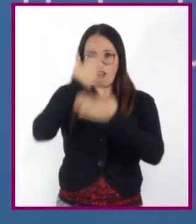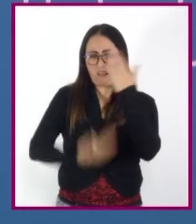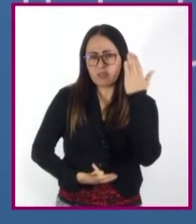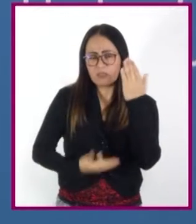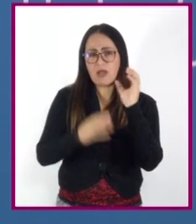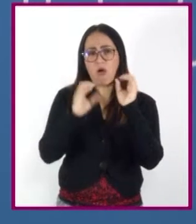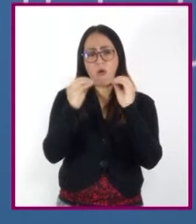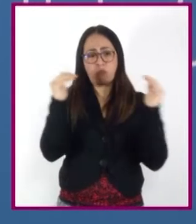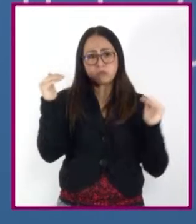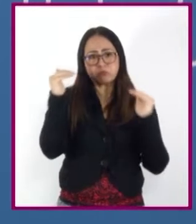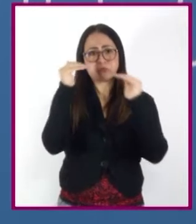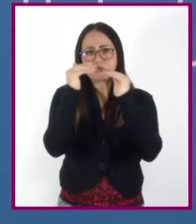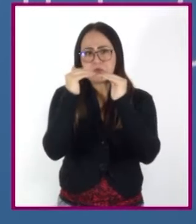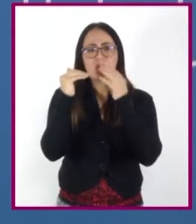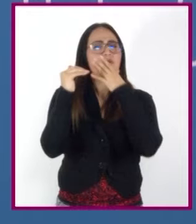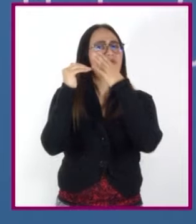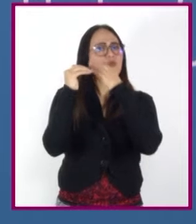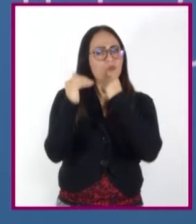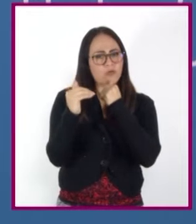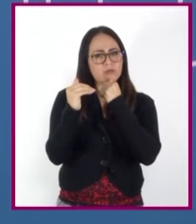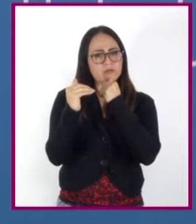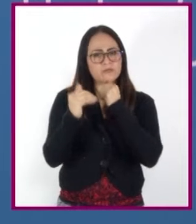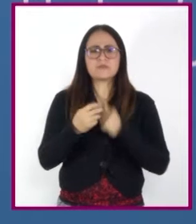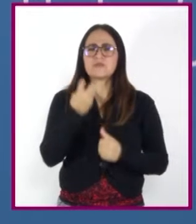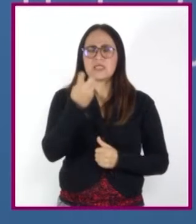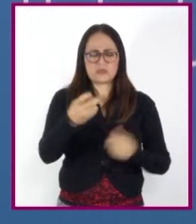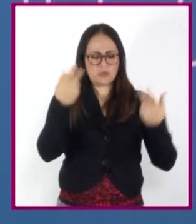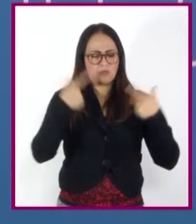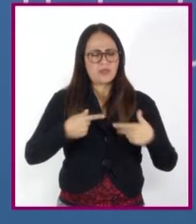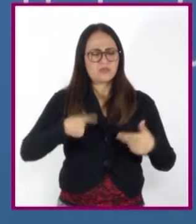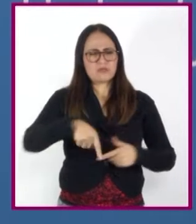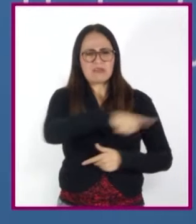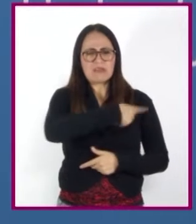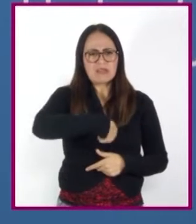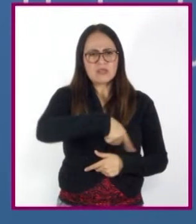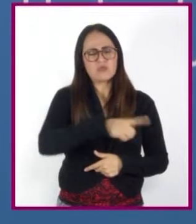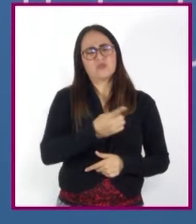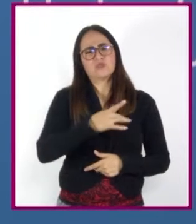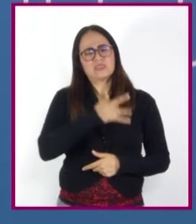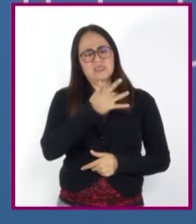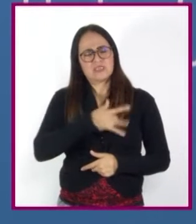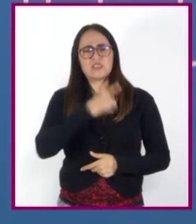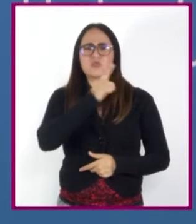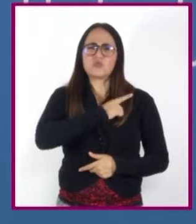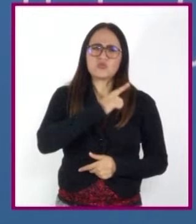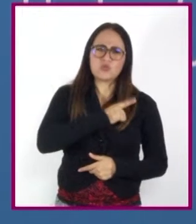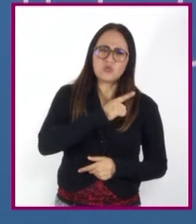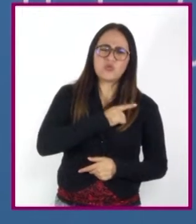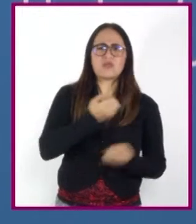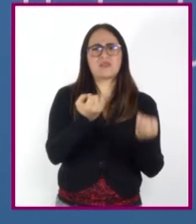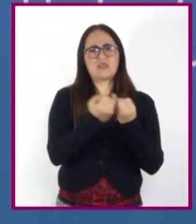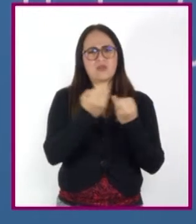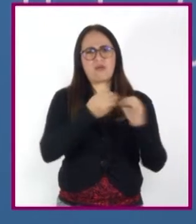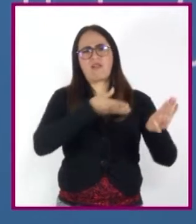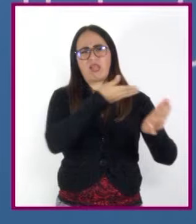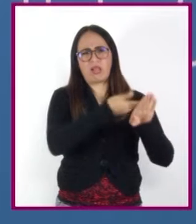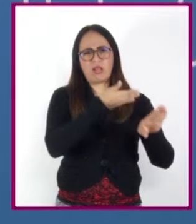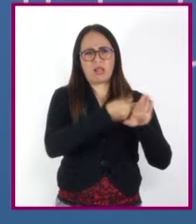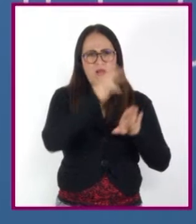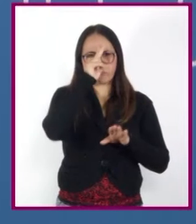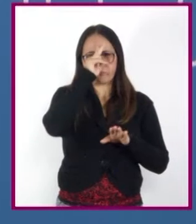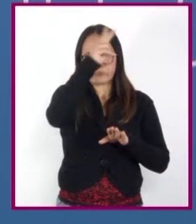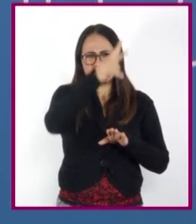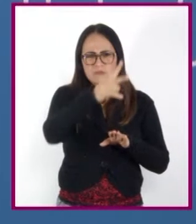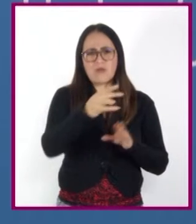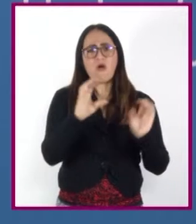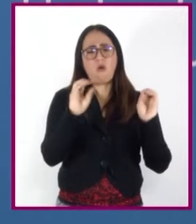acceder a ellos, lo cual puede llevar a la persona al aislamiento, a vivir violencia e incluso, en casos